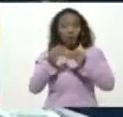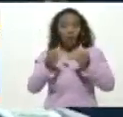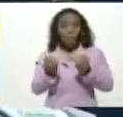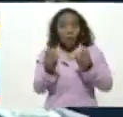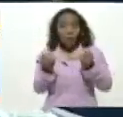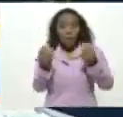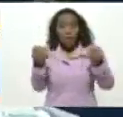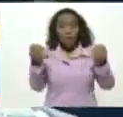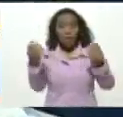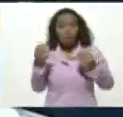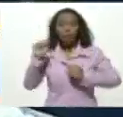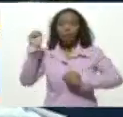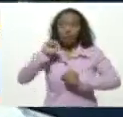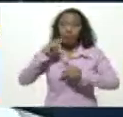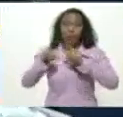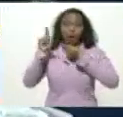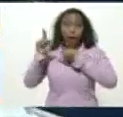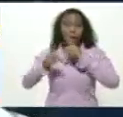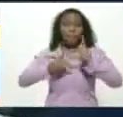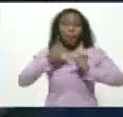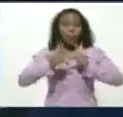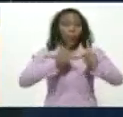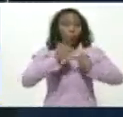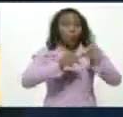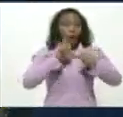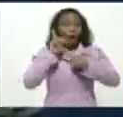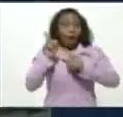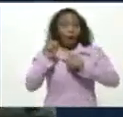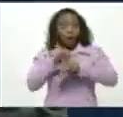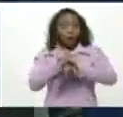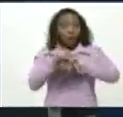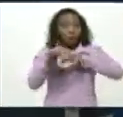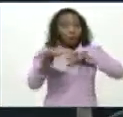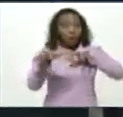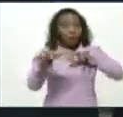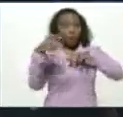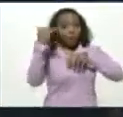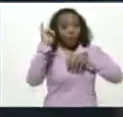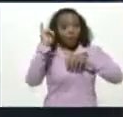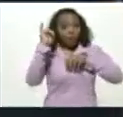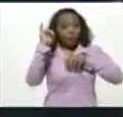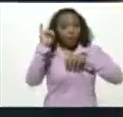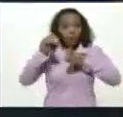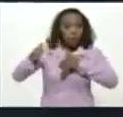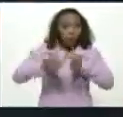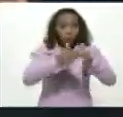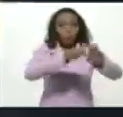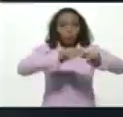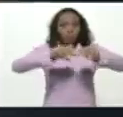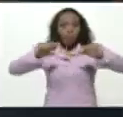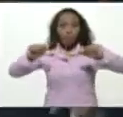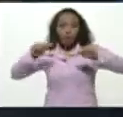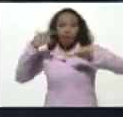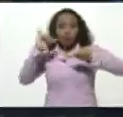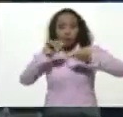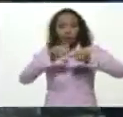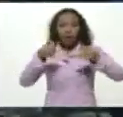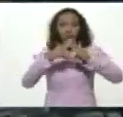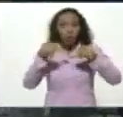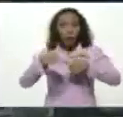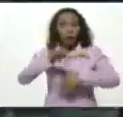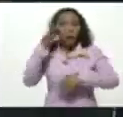monte, pues. Sí, pero ahí se produce, ahí es el mayor lo que tiene productor. La carretera de tierra. Tiene la carretera de tierra. Todo lo que